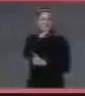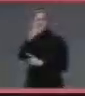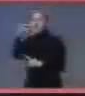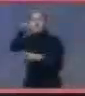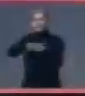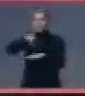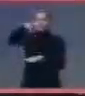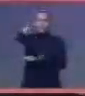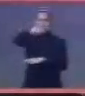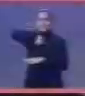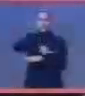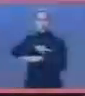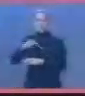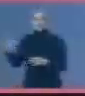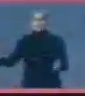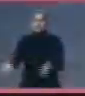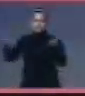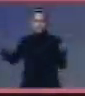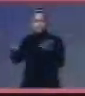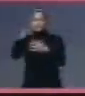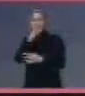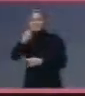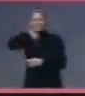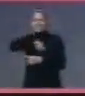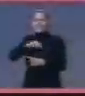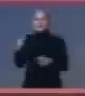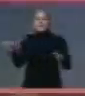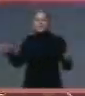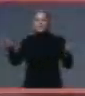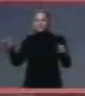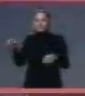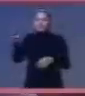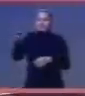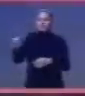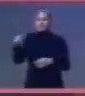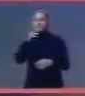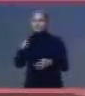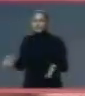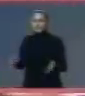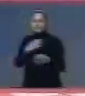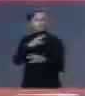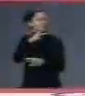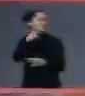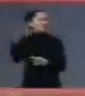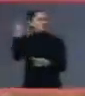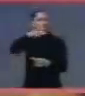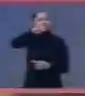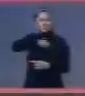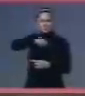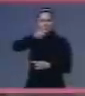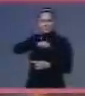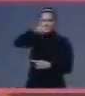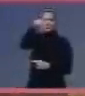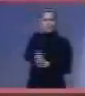por Ti Angelita laana Miguel y la El De